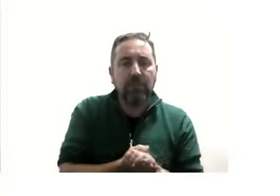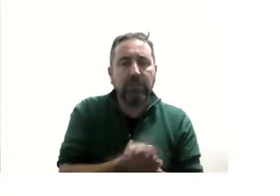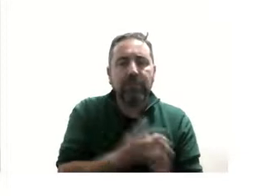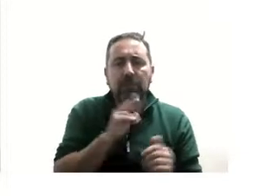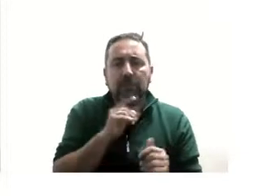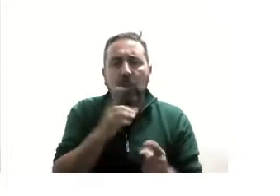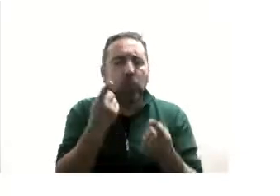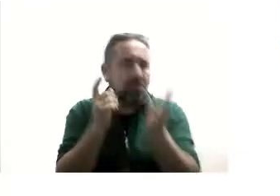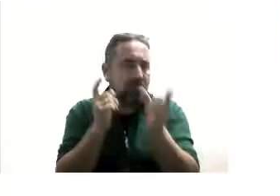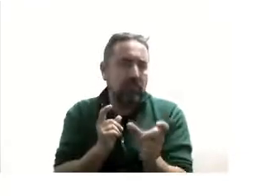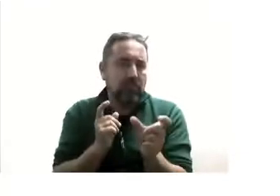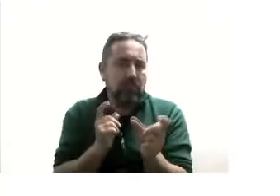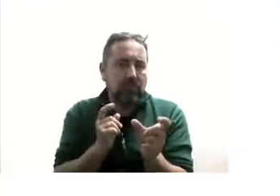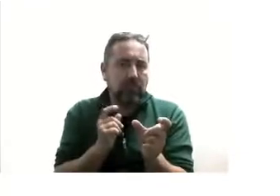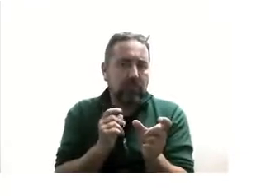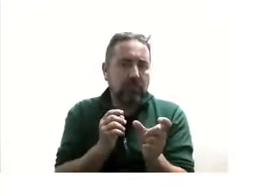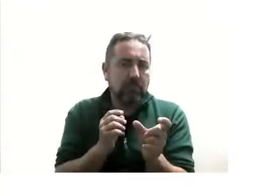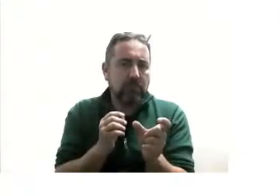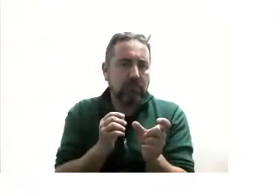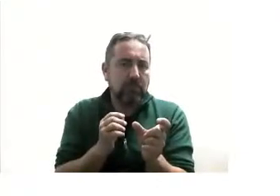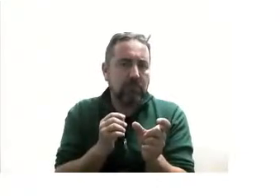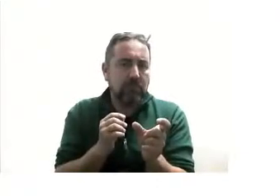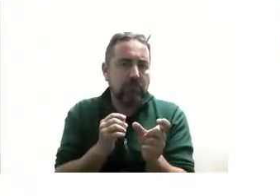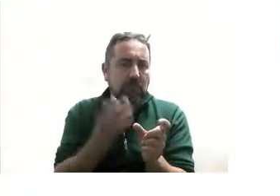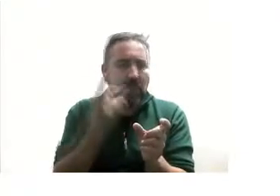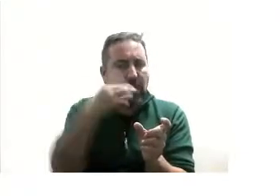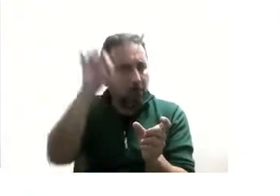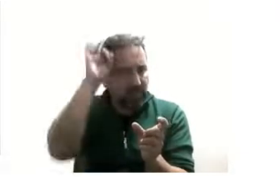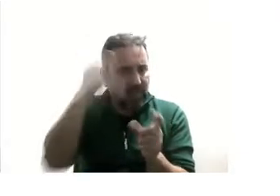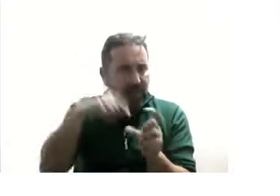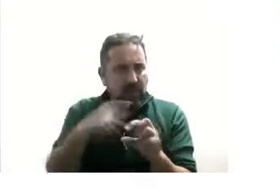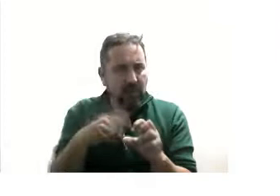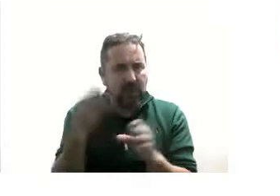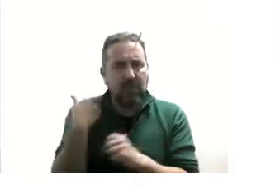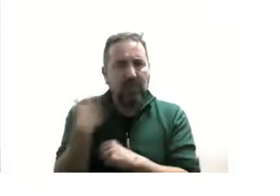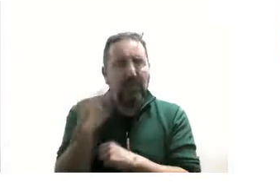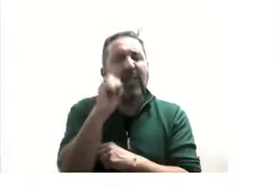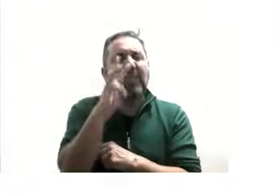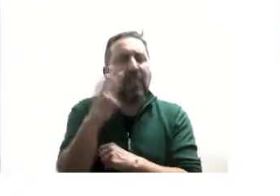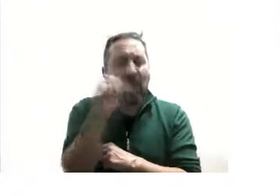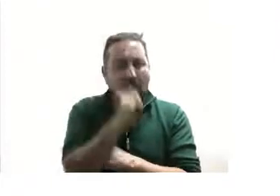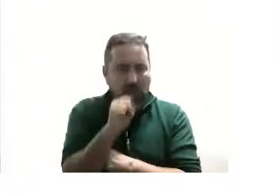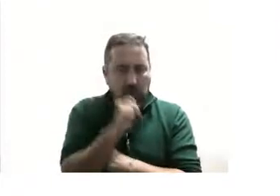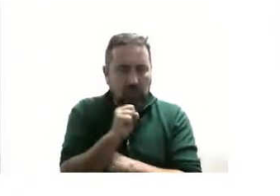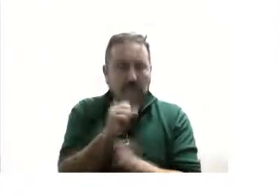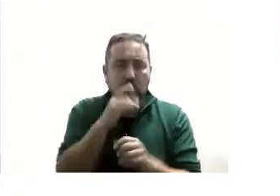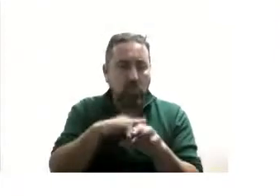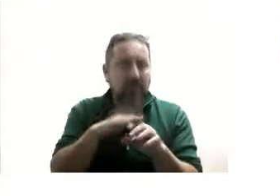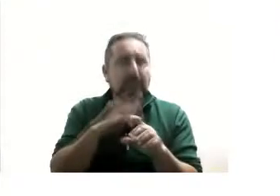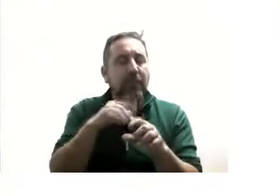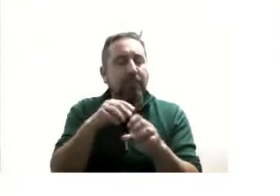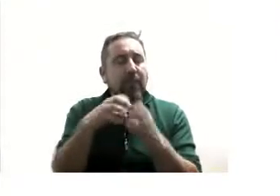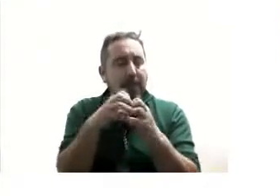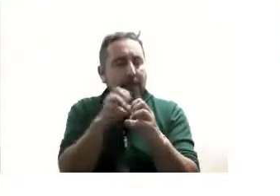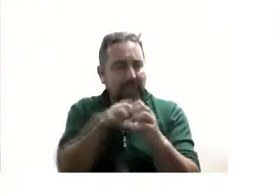Comentan un caso que tiene un implante coclear hace 13 años, es un caso de meningitis, y